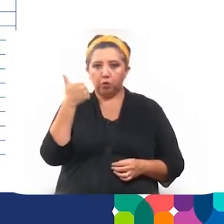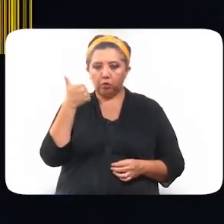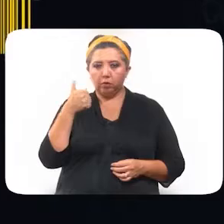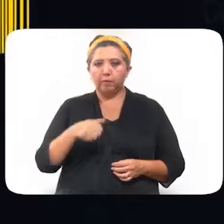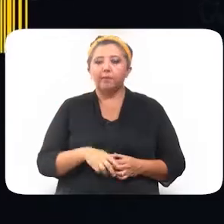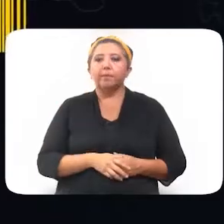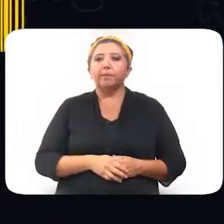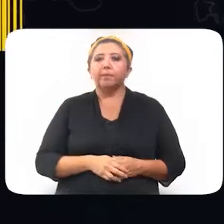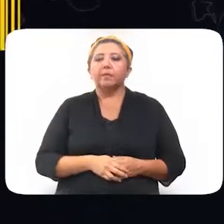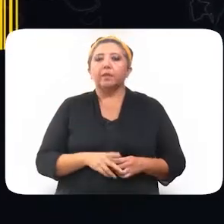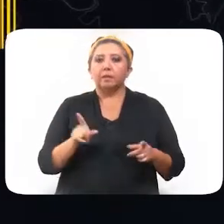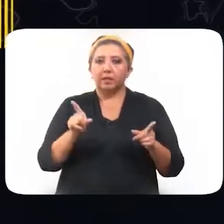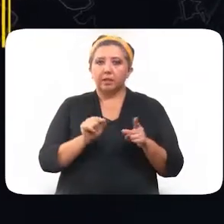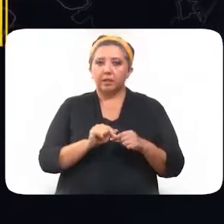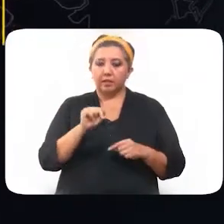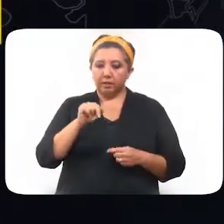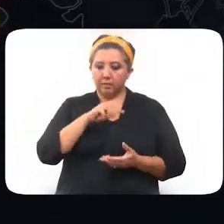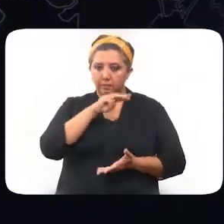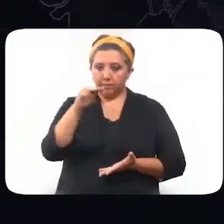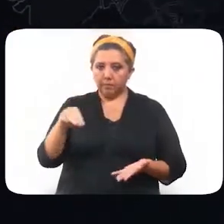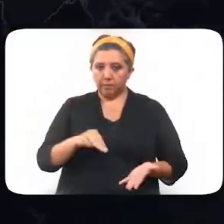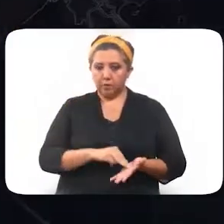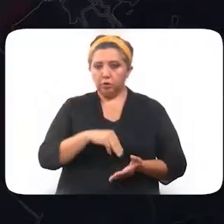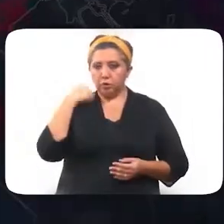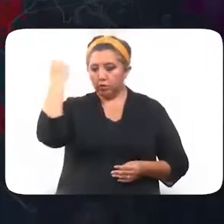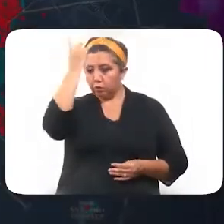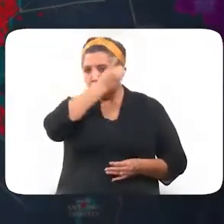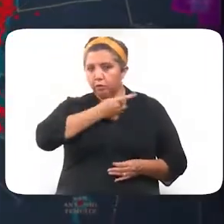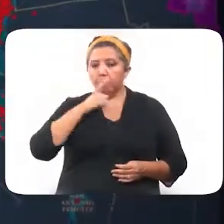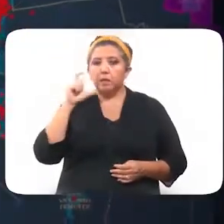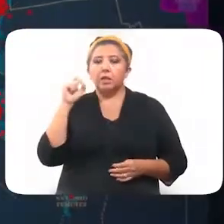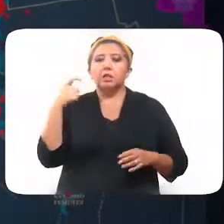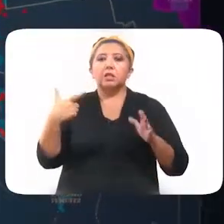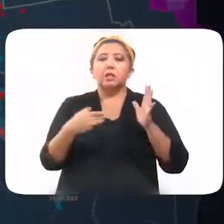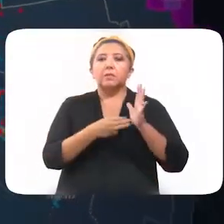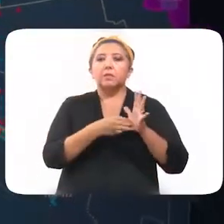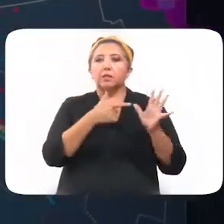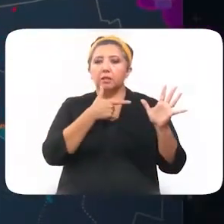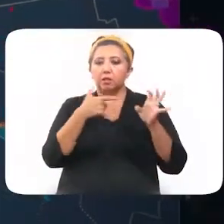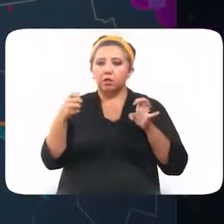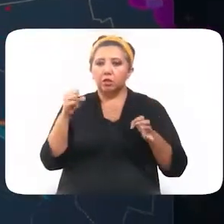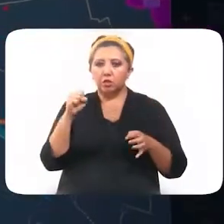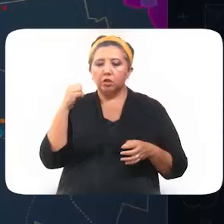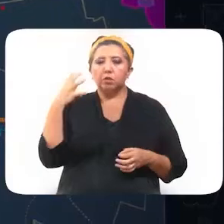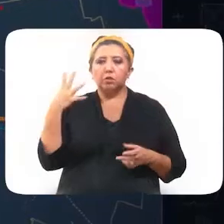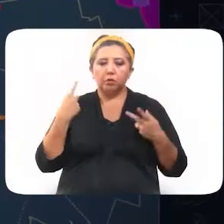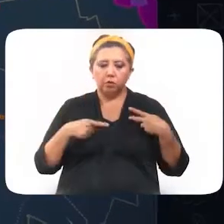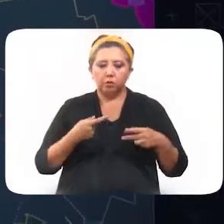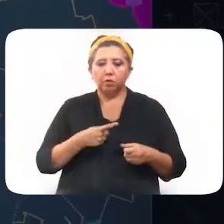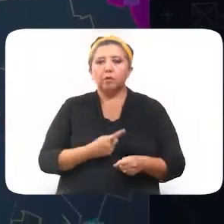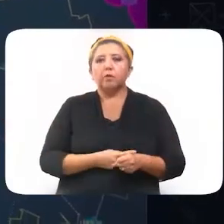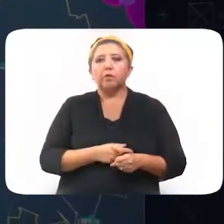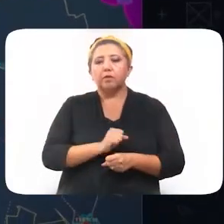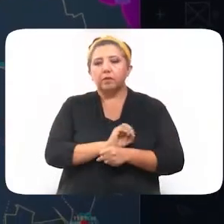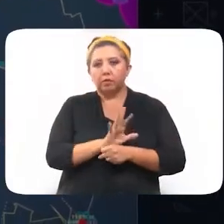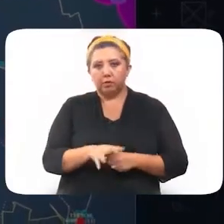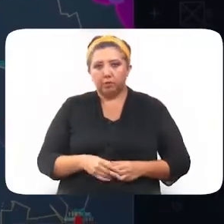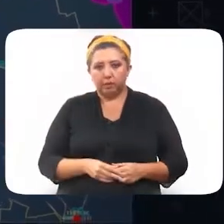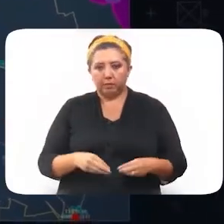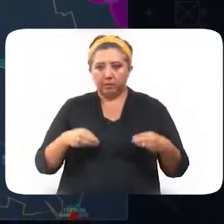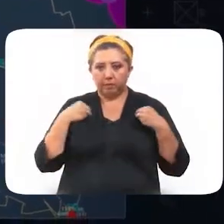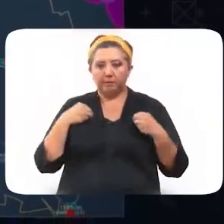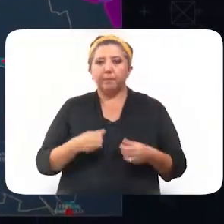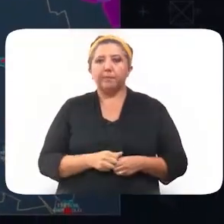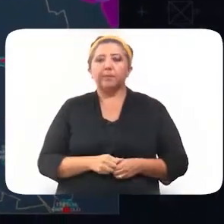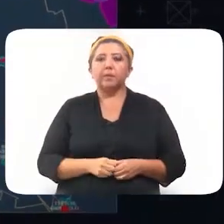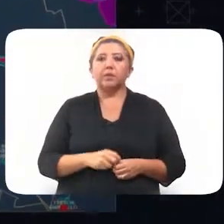11. Específicamente en Mérida se han diagnosticado 27.764 personas contagiadas de coronavirus